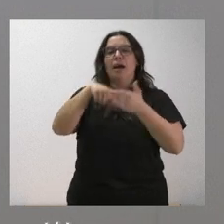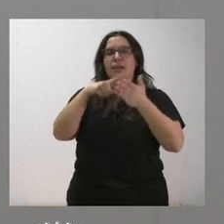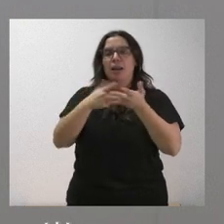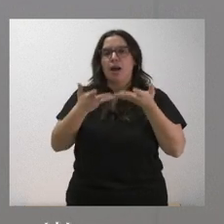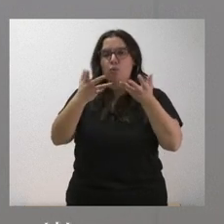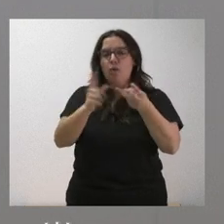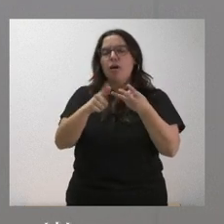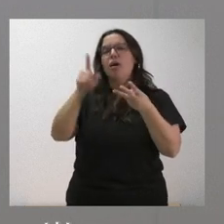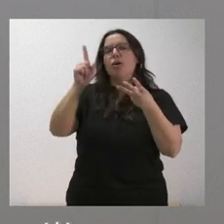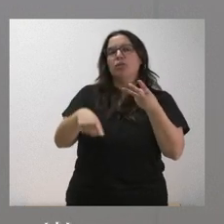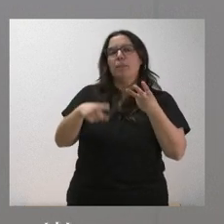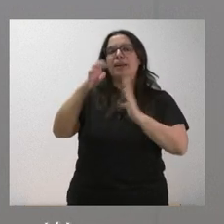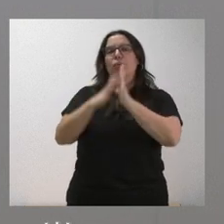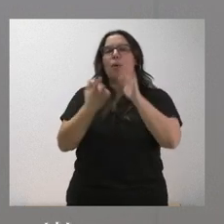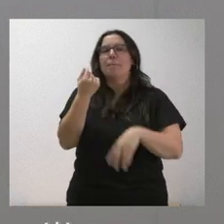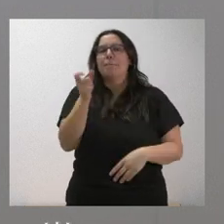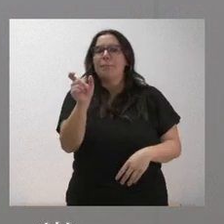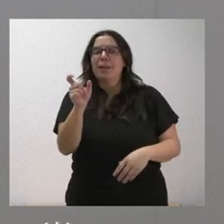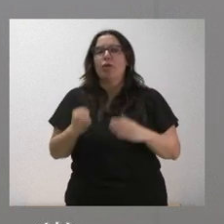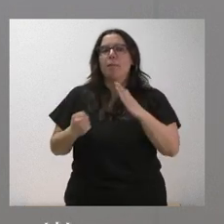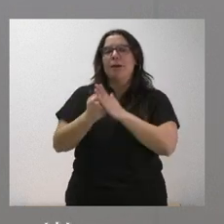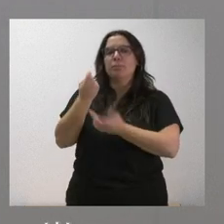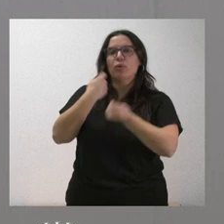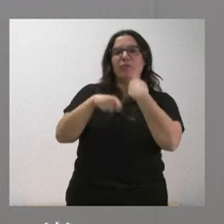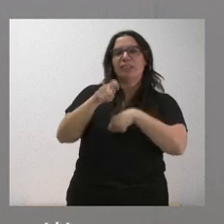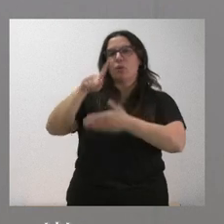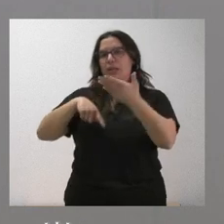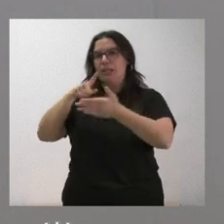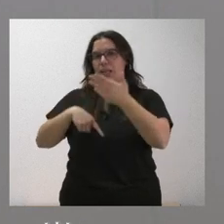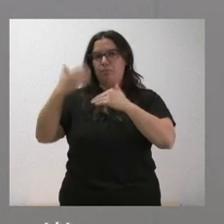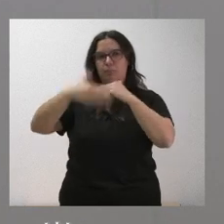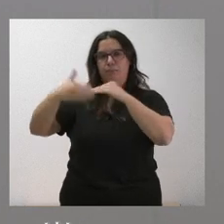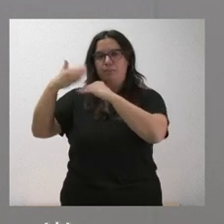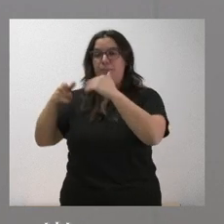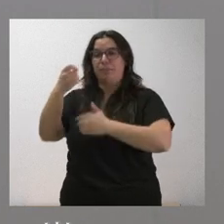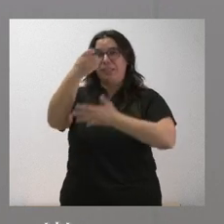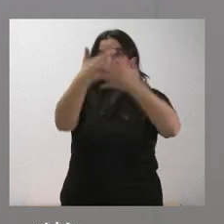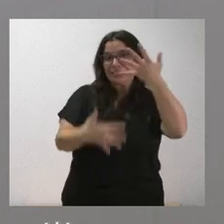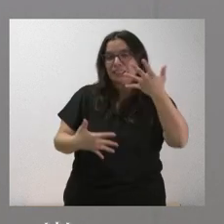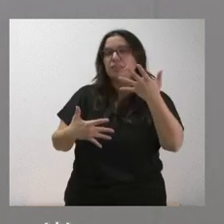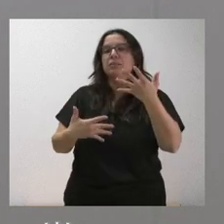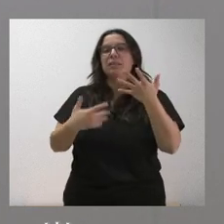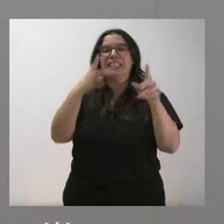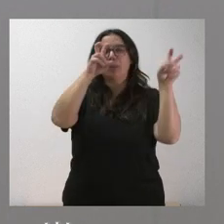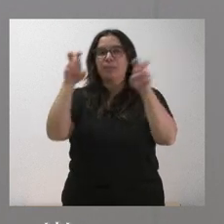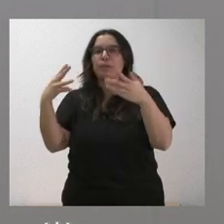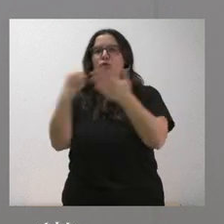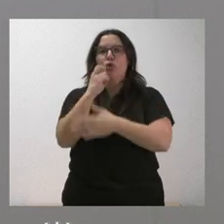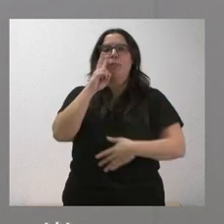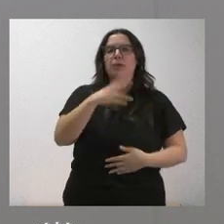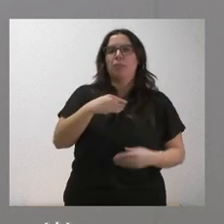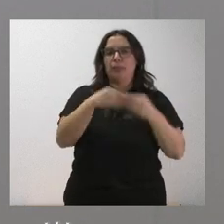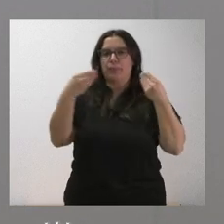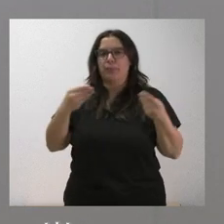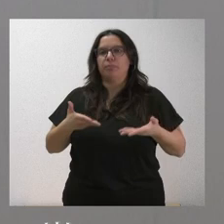reducción de los precios máximos de venta y alquiler tienen ustedes la relación de todos los aspectos que se prorrogan